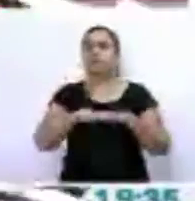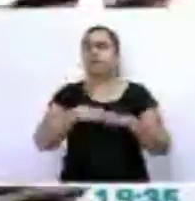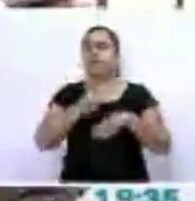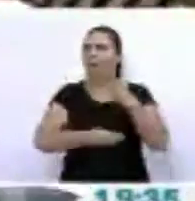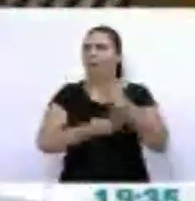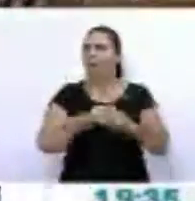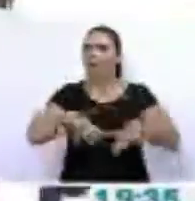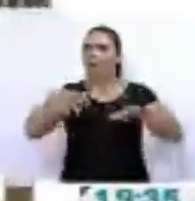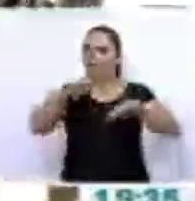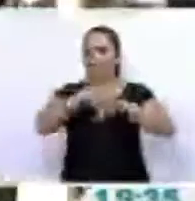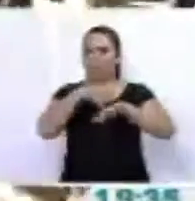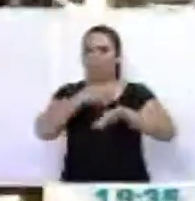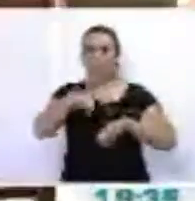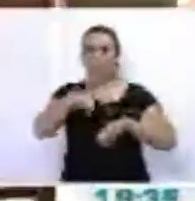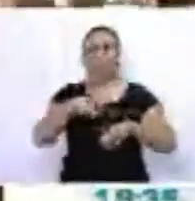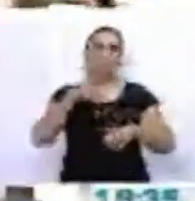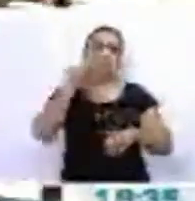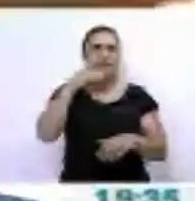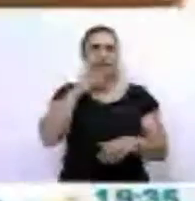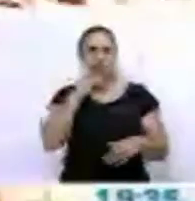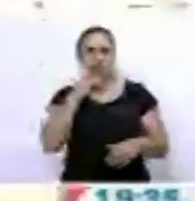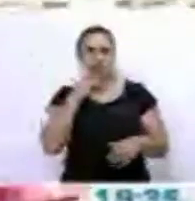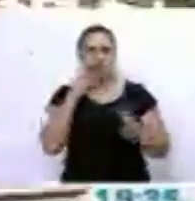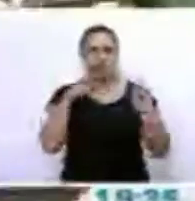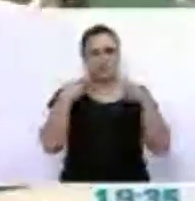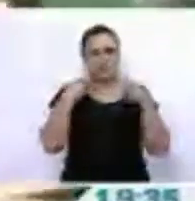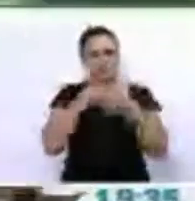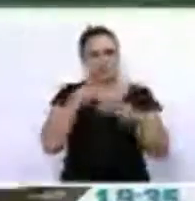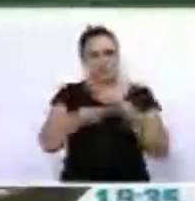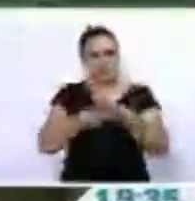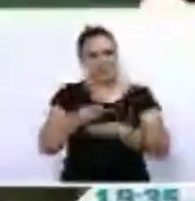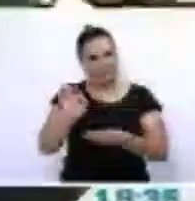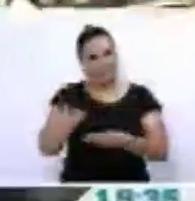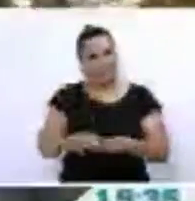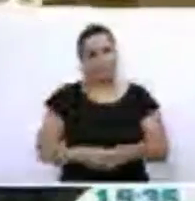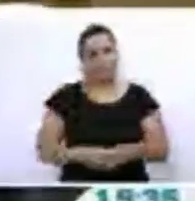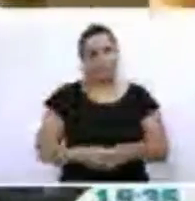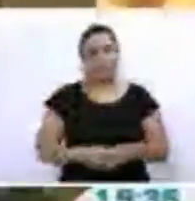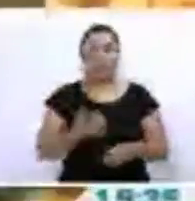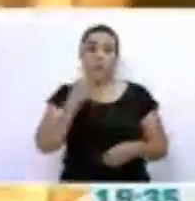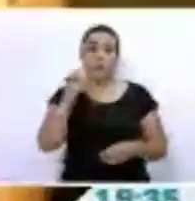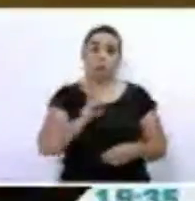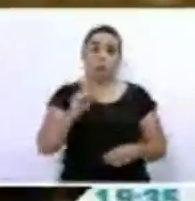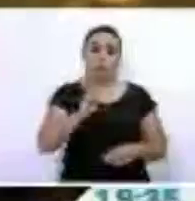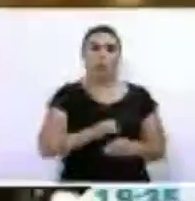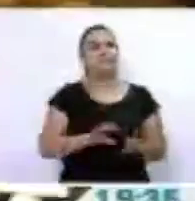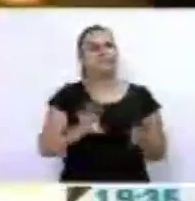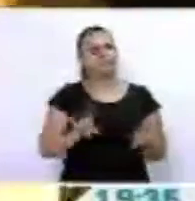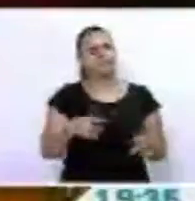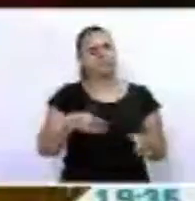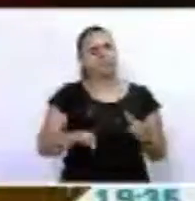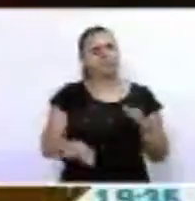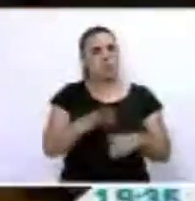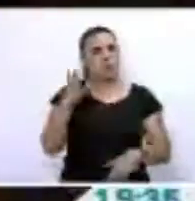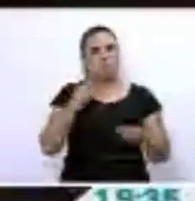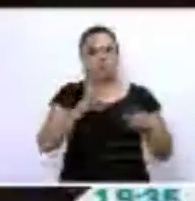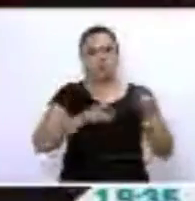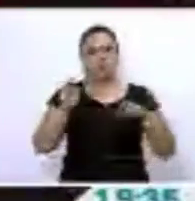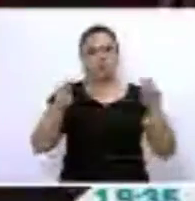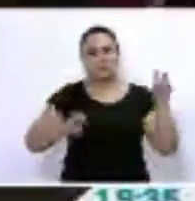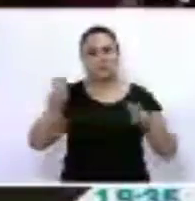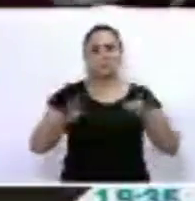Sí, claro que y tomarse sí. Aquí un refresquito y una cena de esas estupendas que hacéis, ¿verdad? Y disfrutar de un concierto, por ejemplo. De hecho, tenemos mucha suerte que mucha de la gente que viene,